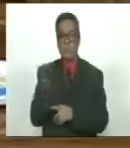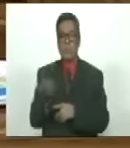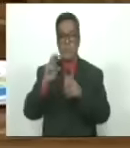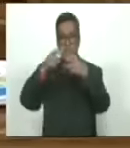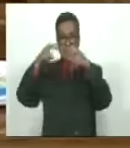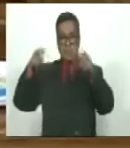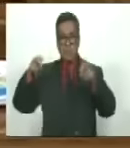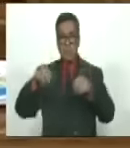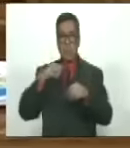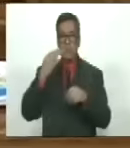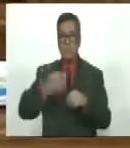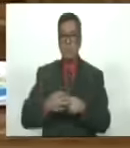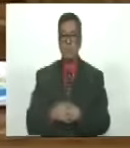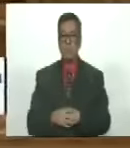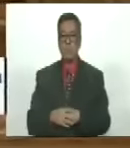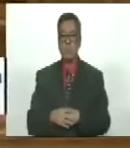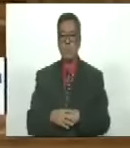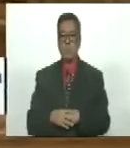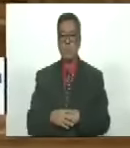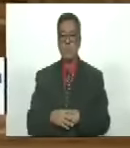tema.